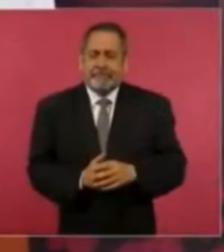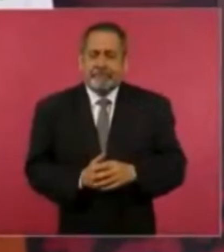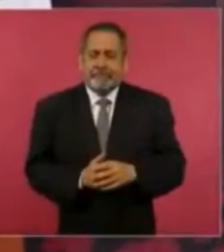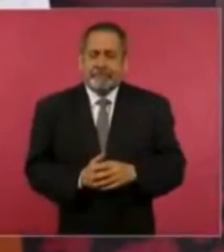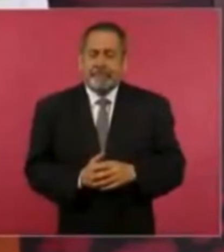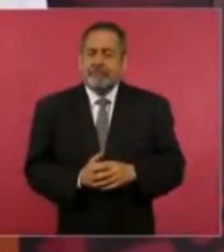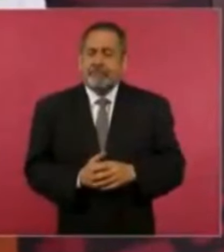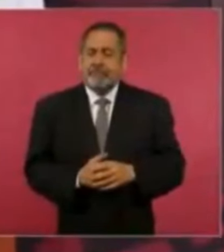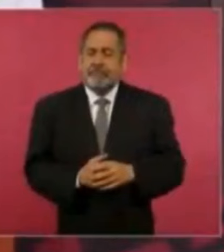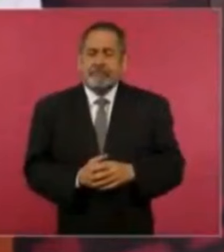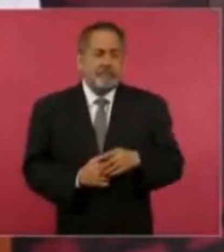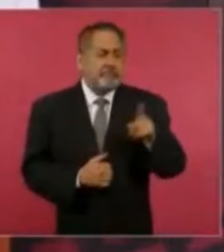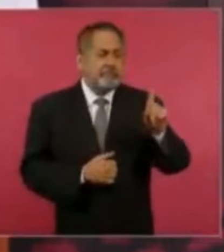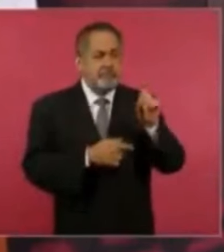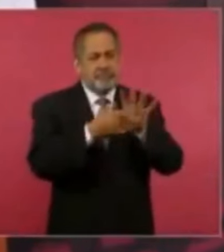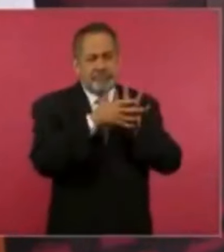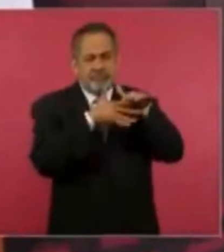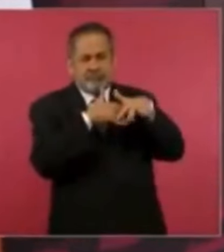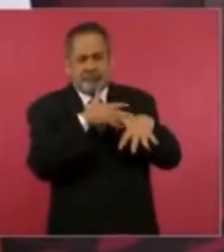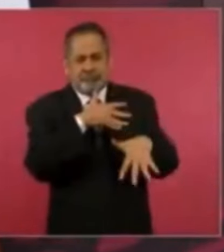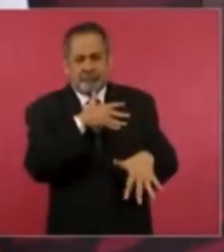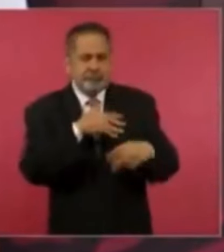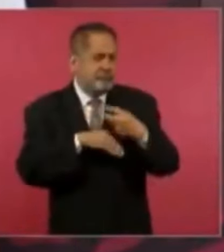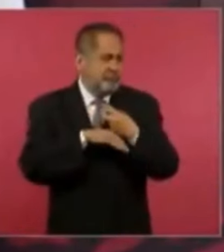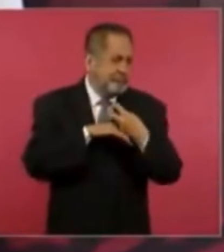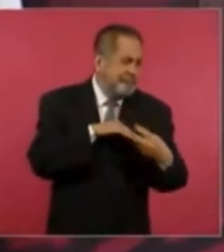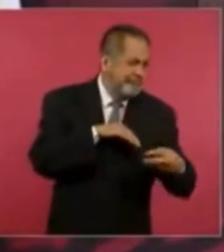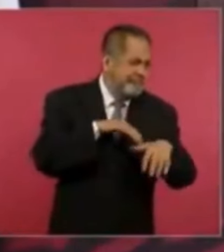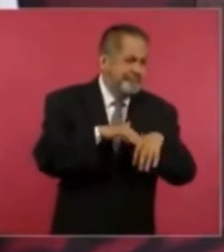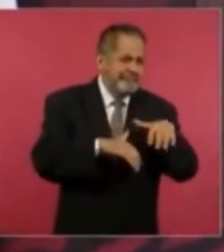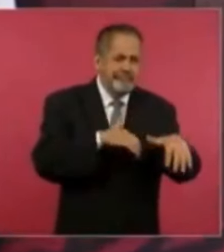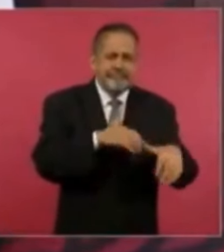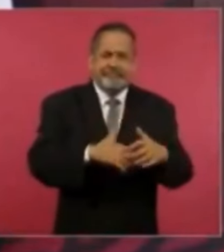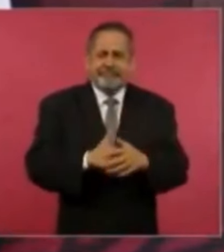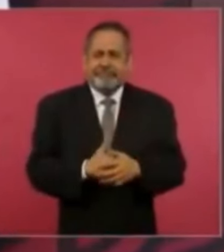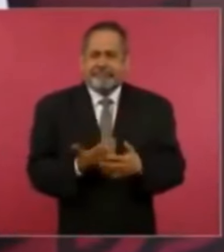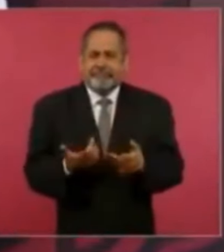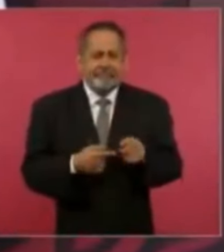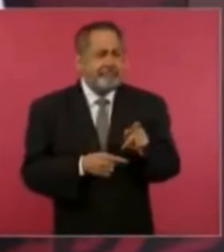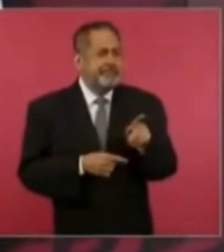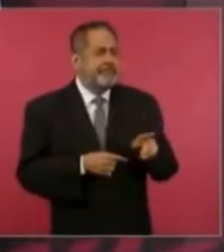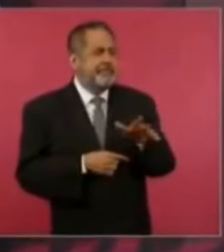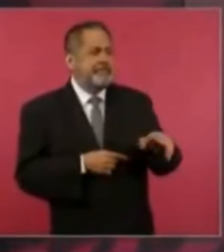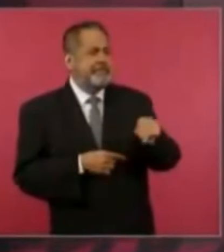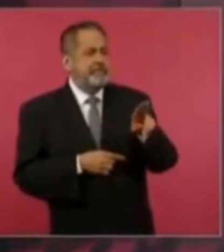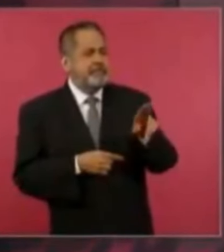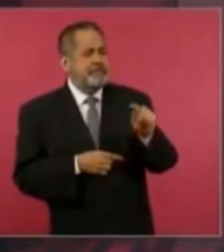Bañándome en una cascada. En el Nututún.